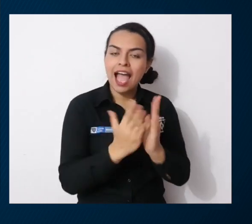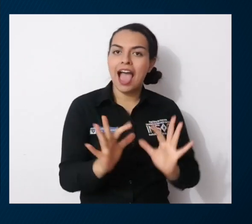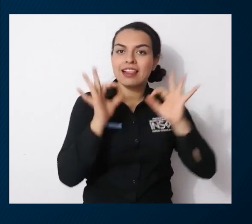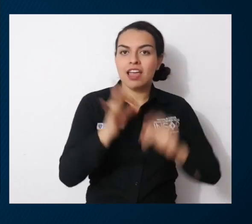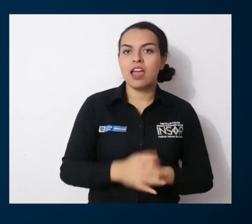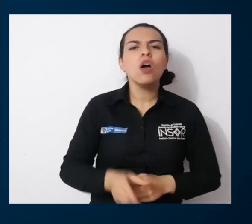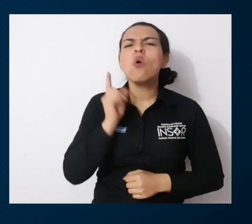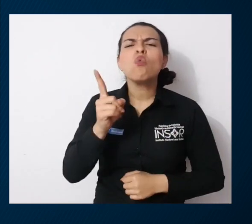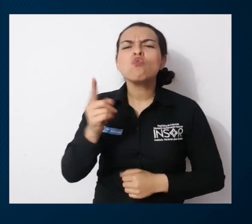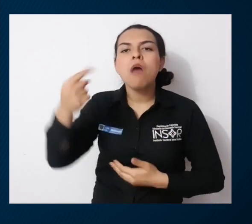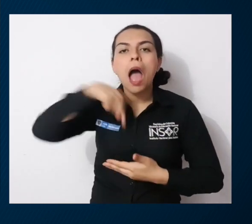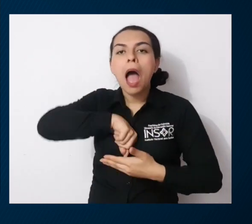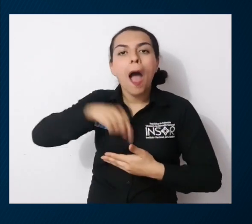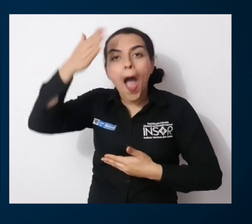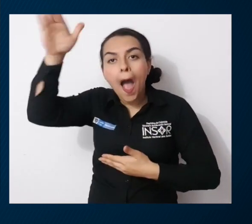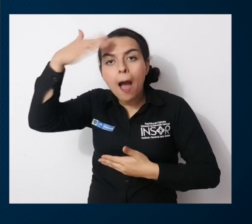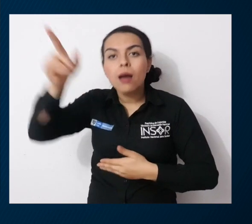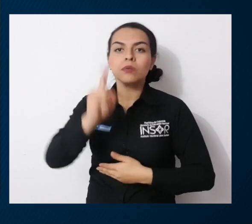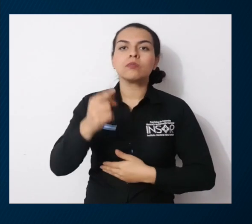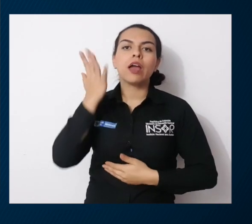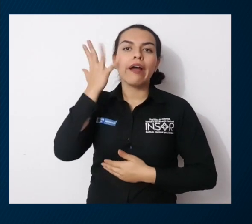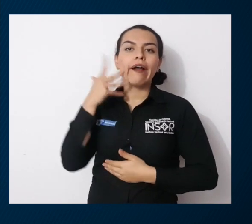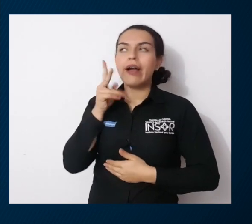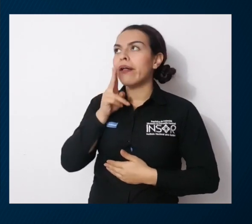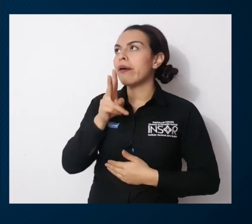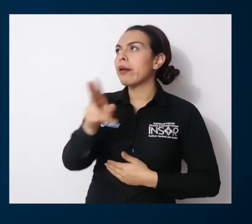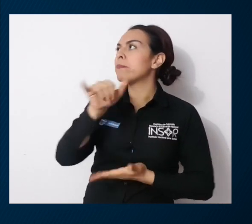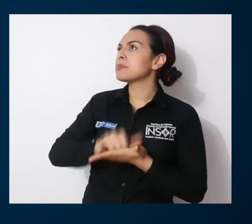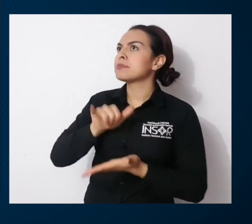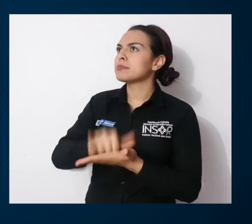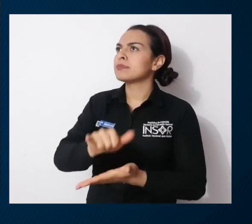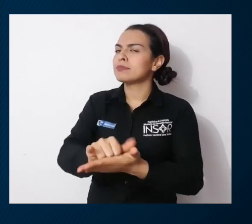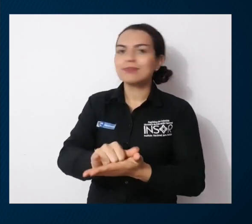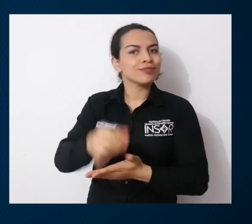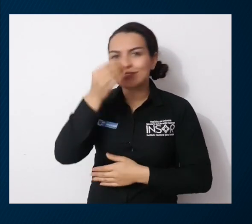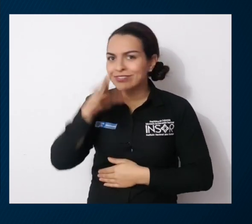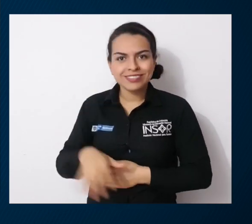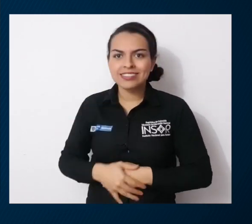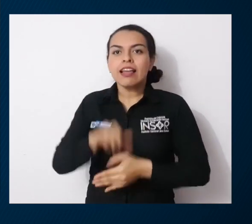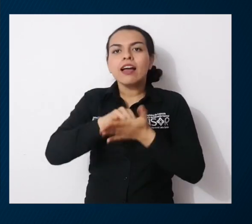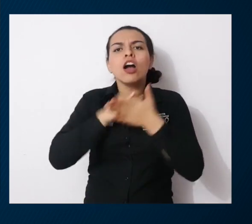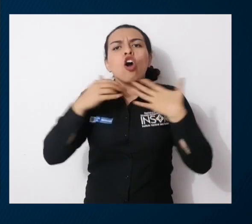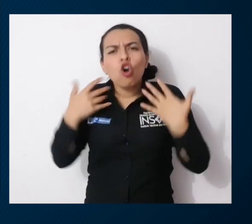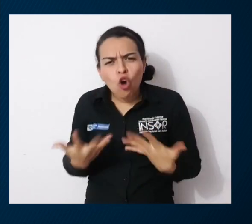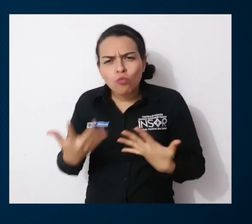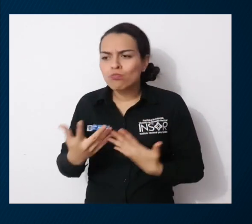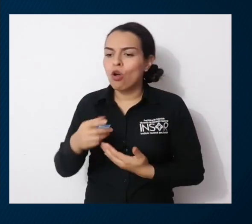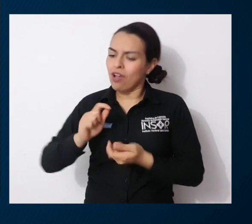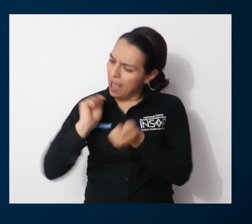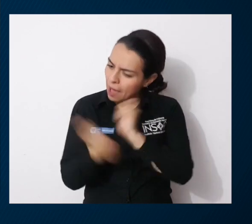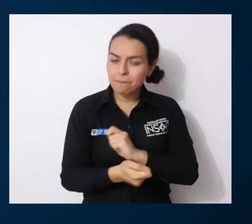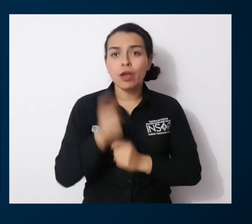nos permite decir, pues como yo lo he hecho siempre de esa manera y me ha funcionado, se supone que ha funcionado, pero no funciona, pues de alguna manera puedo seguirlo